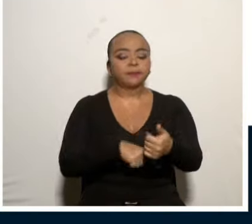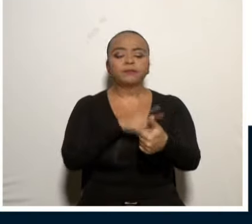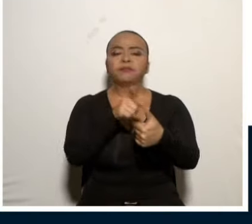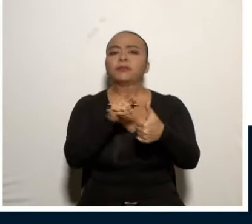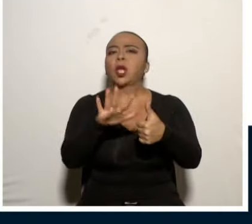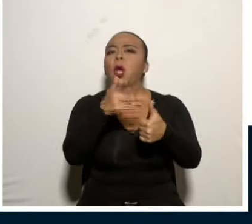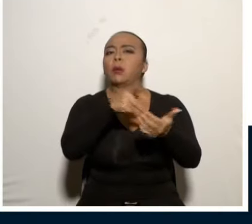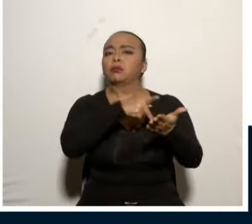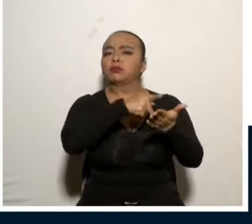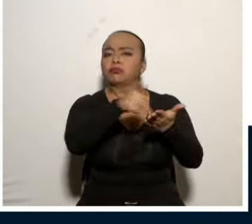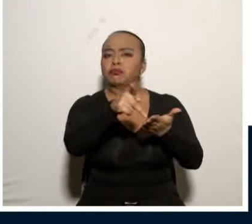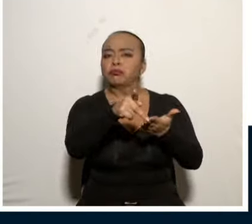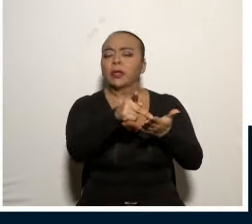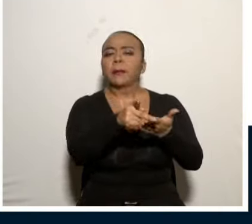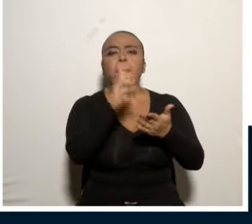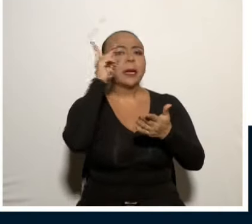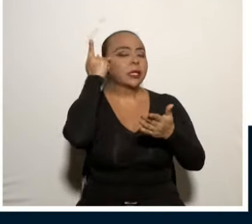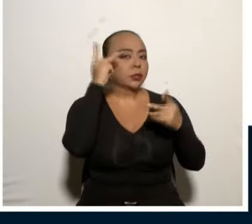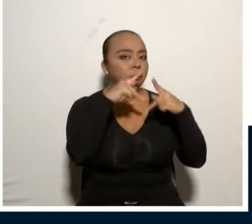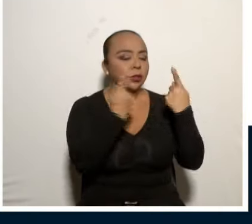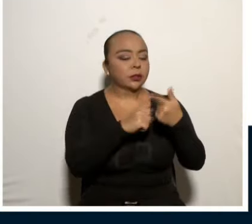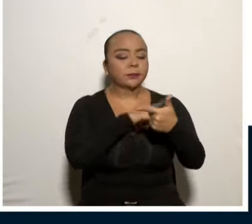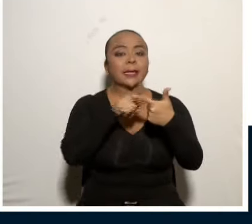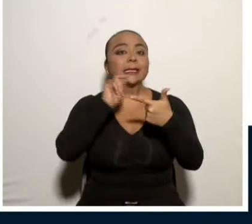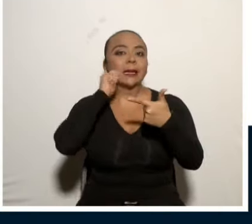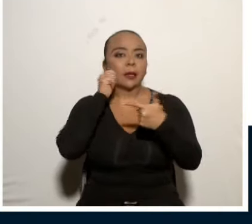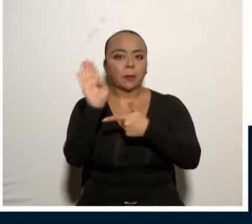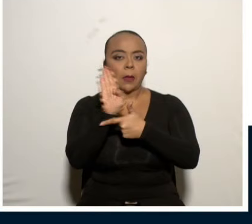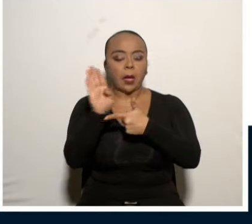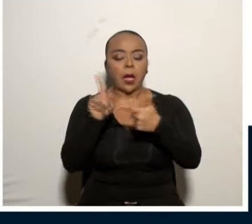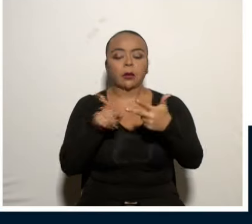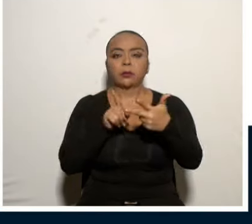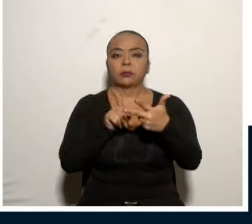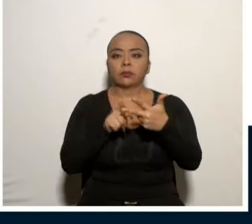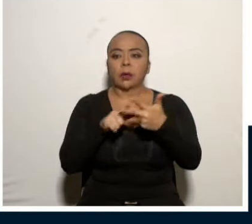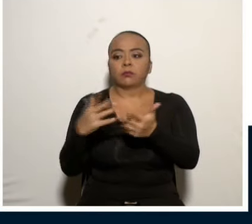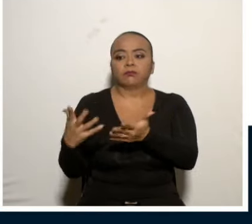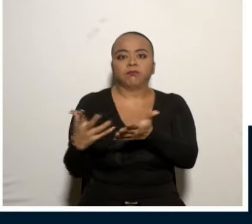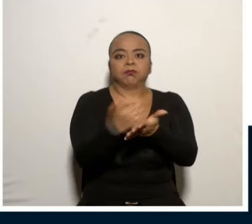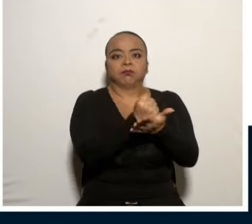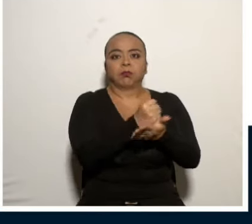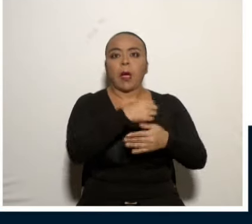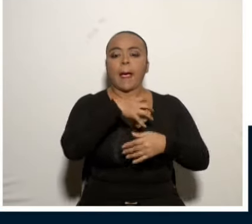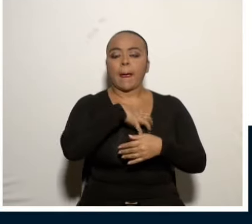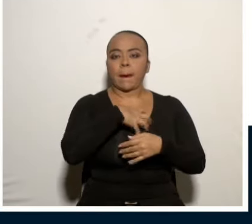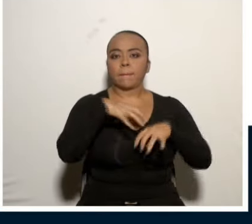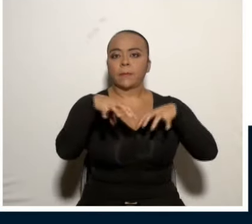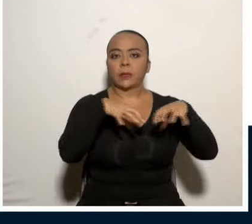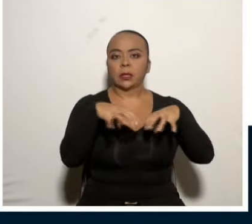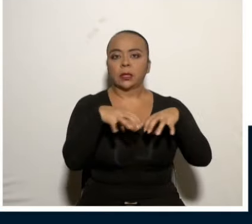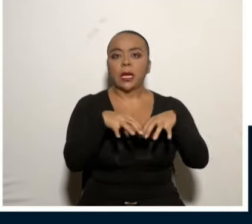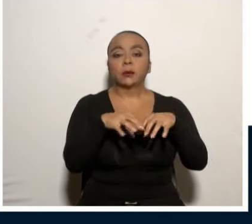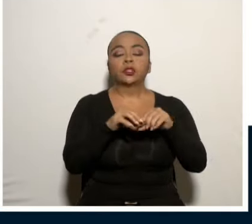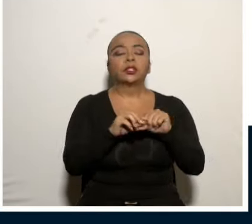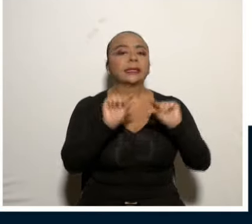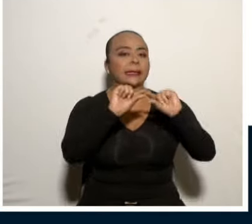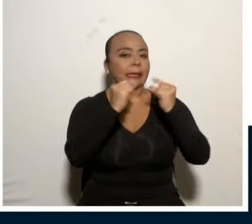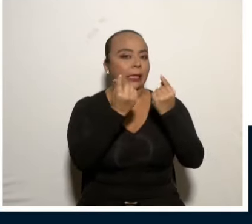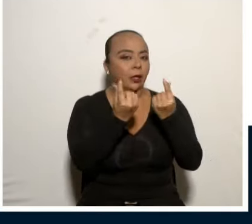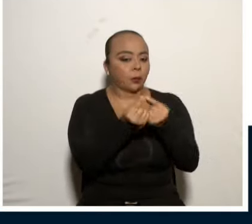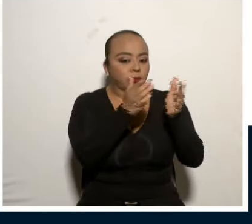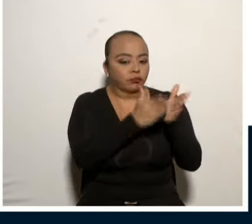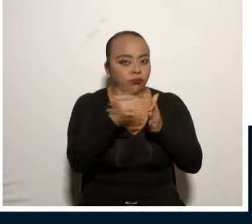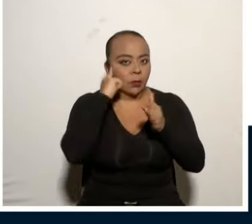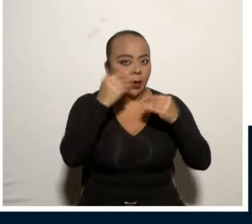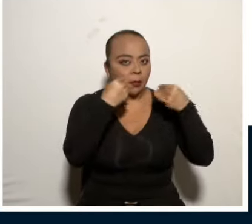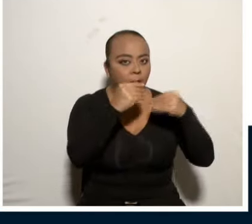financiamiento de los partidos políticos, el secreto bancario, la confiscación de bienes y activos del crimen organizado,